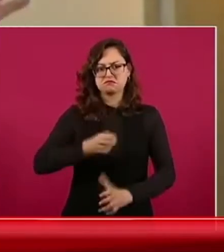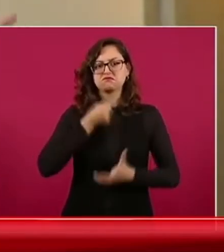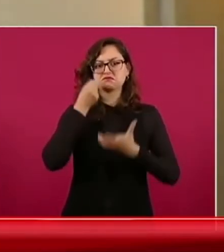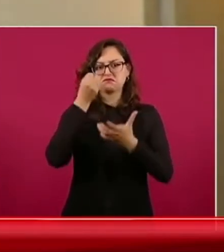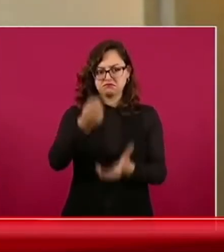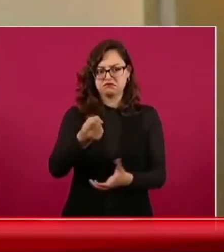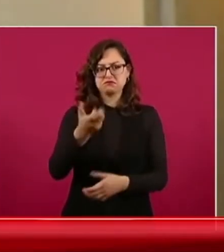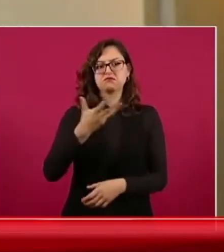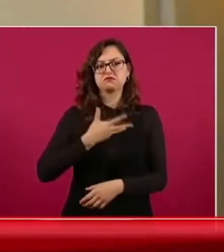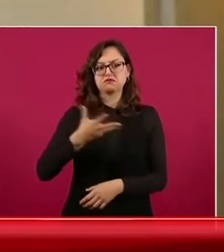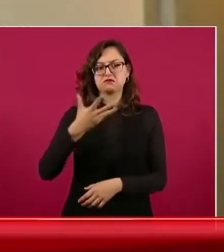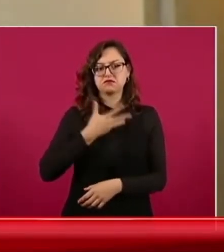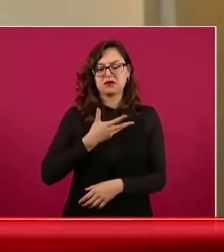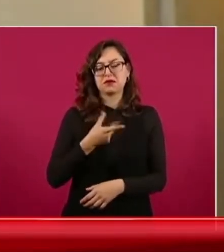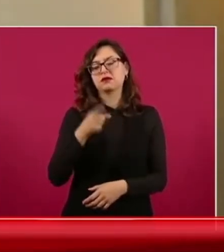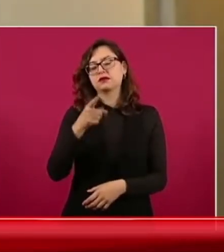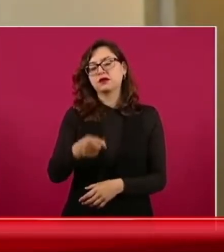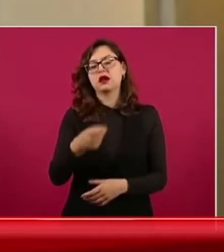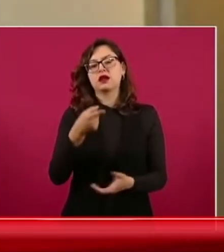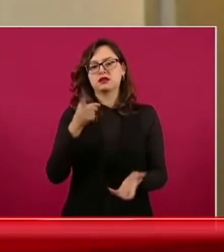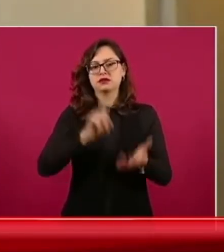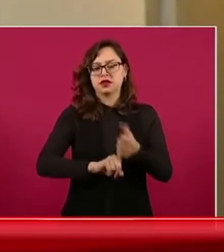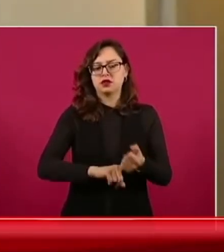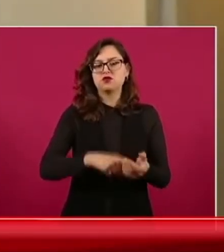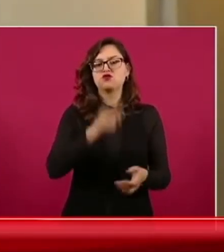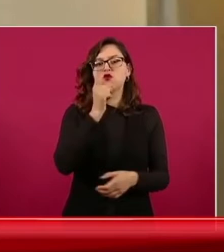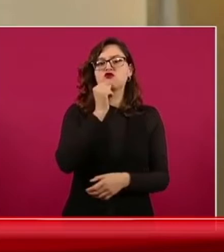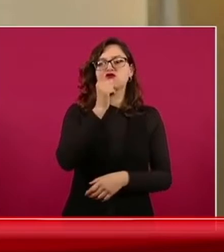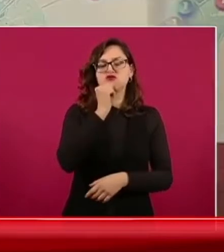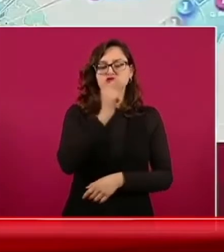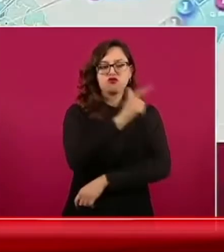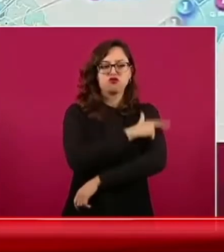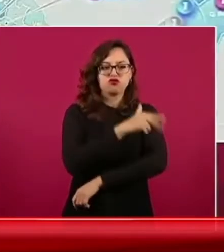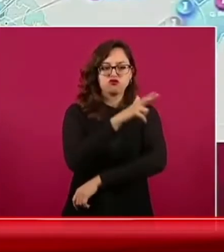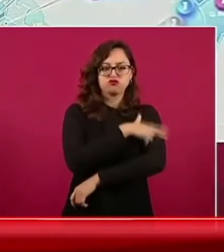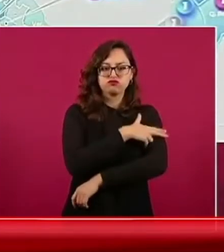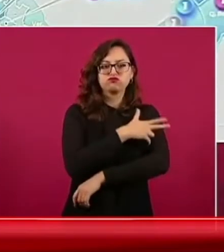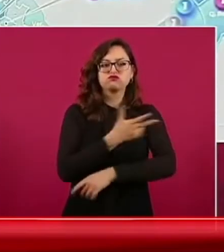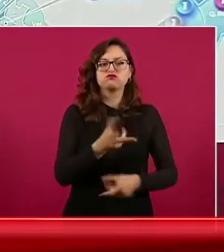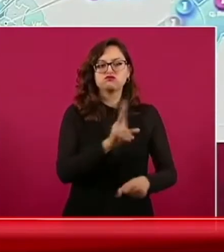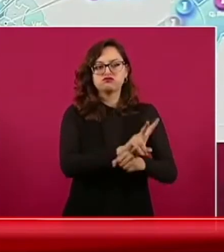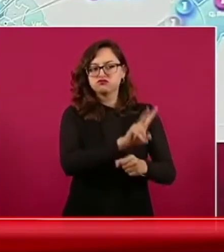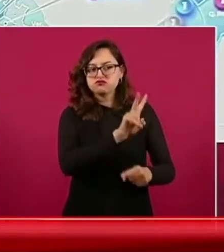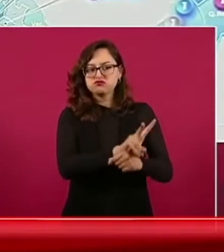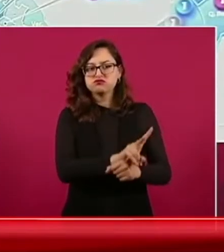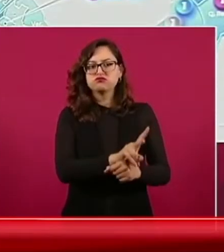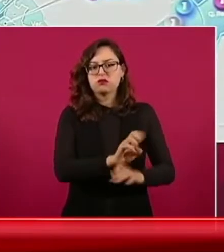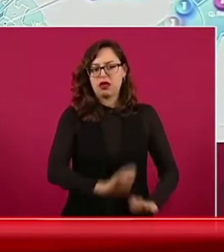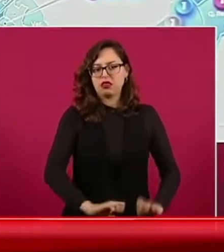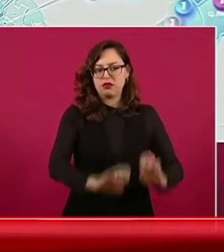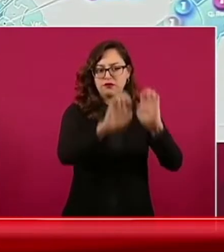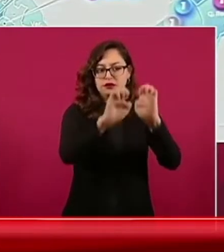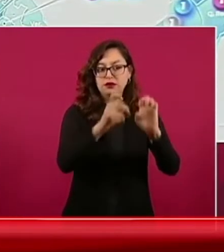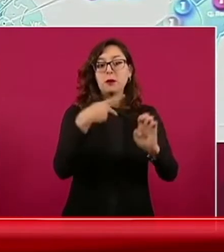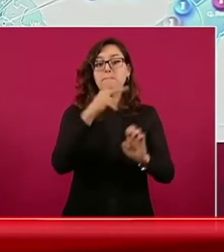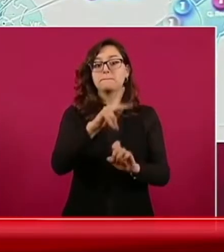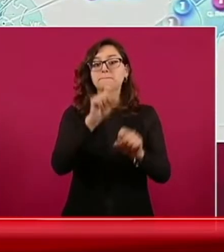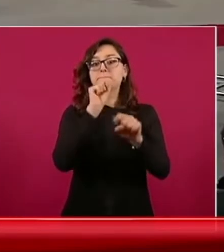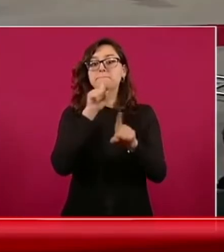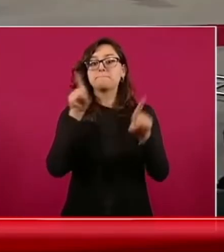a ser cuarteles y también unidades habitacionales para los elementos, las